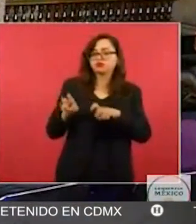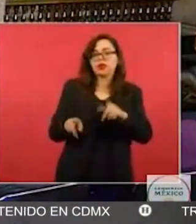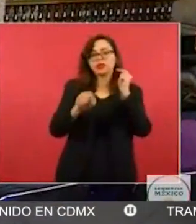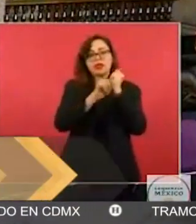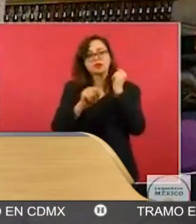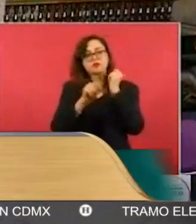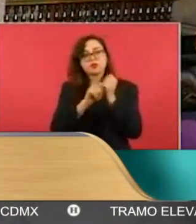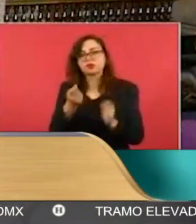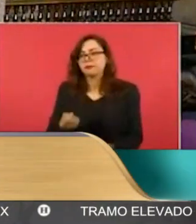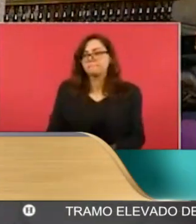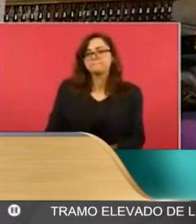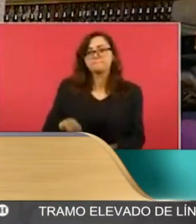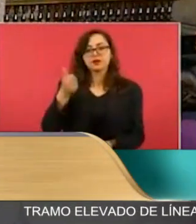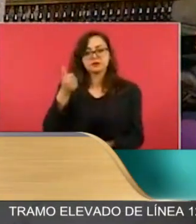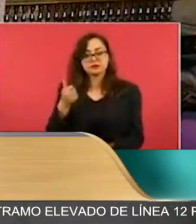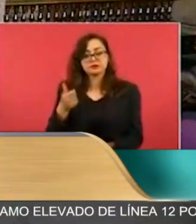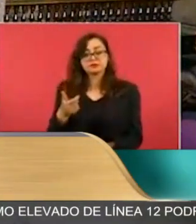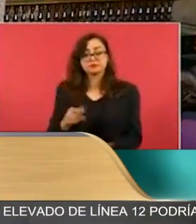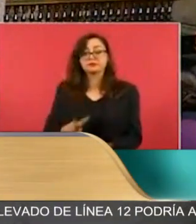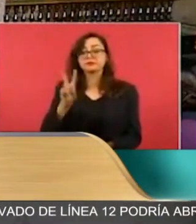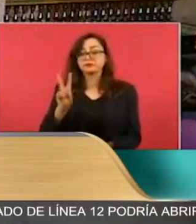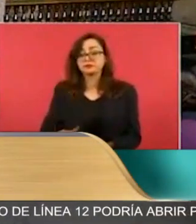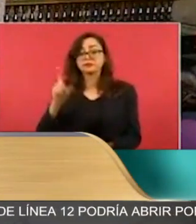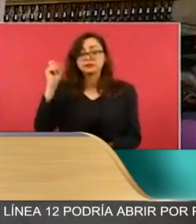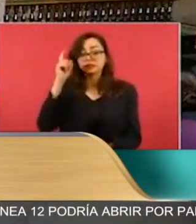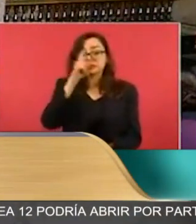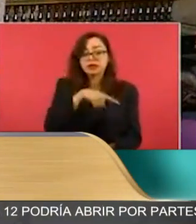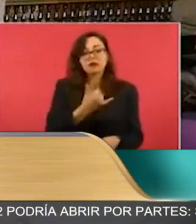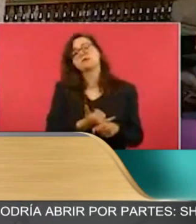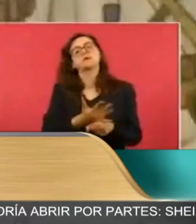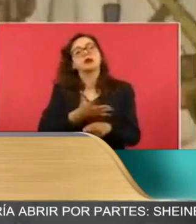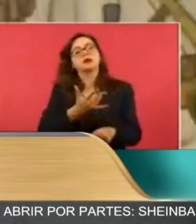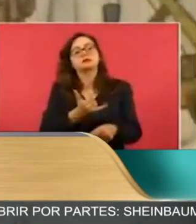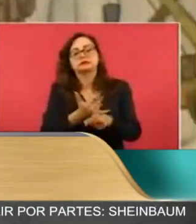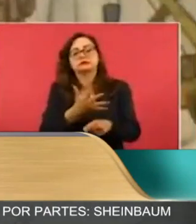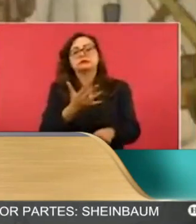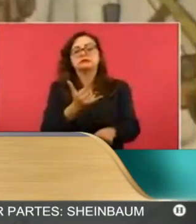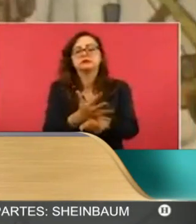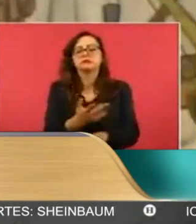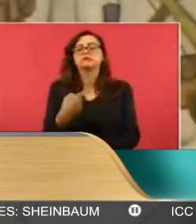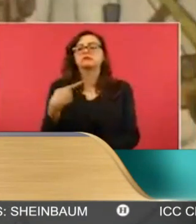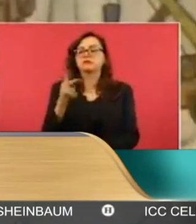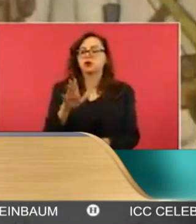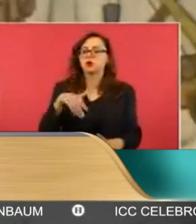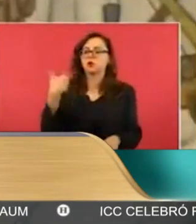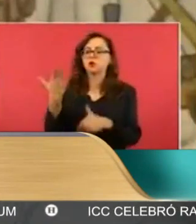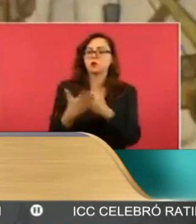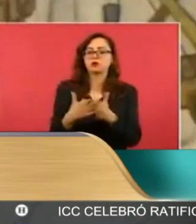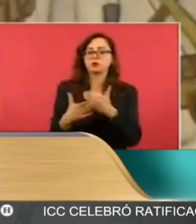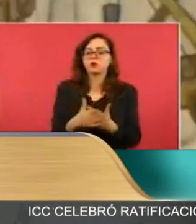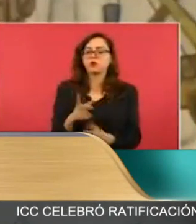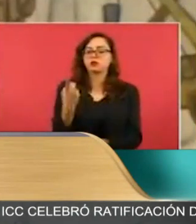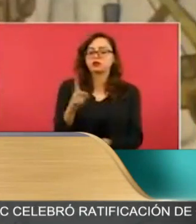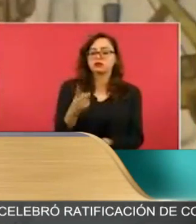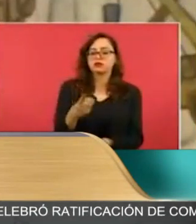varios obstáculos, vamos a cumplir el compromiso de que el Tren Maya sea inaugurado en diciembre